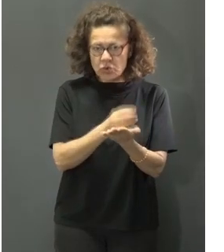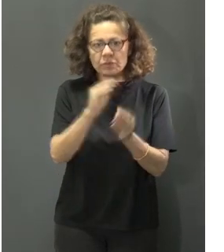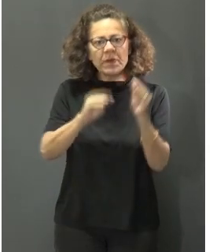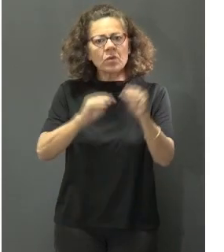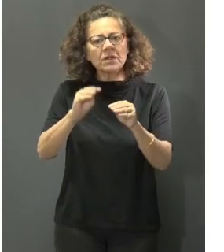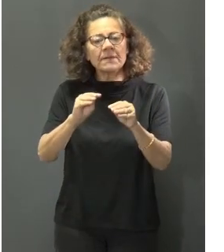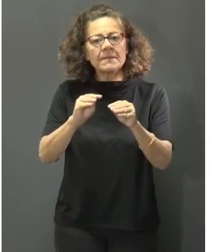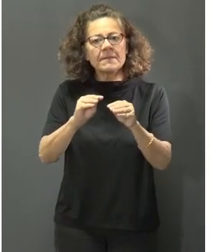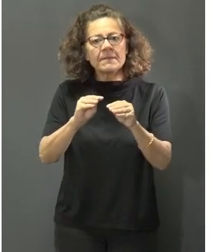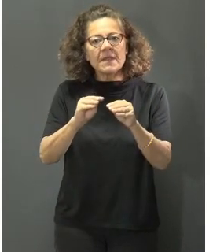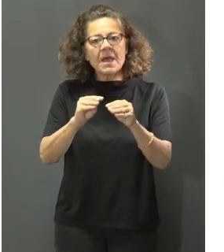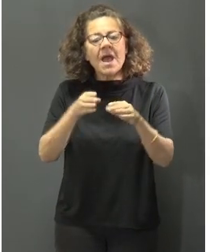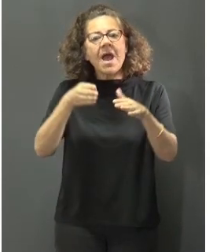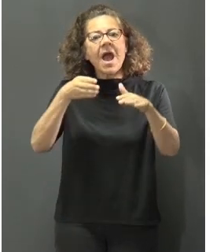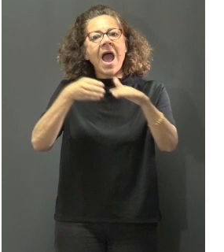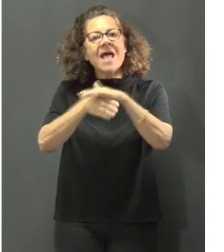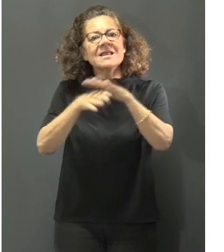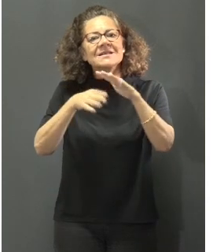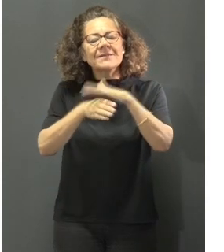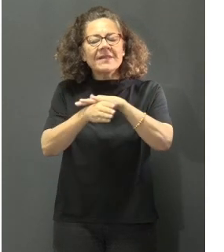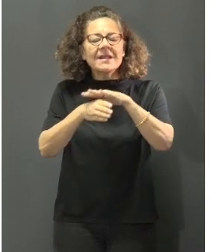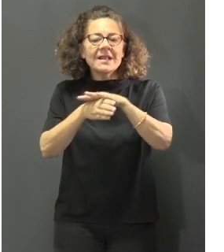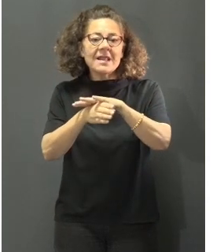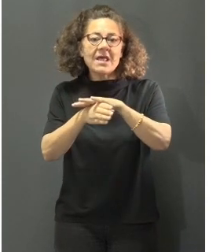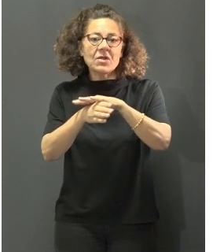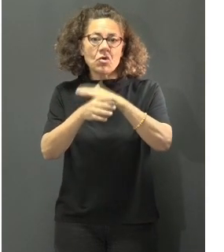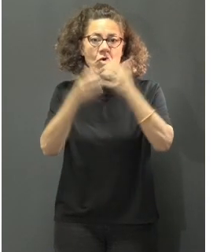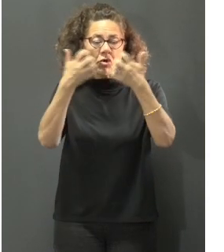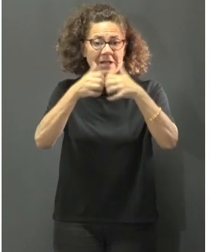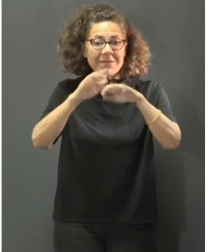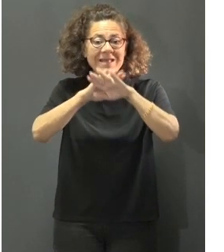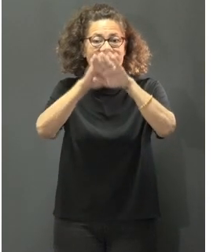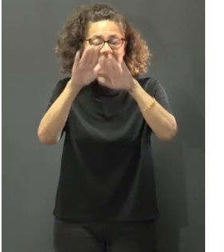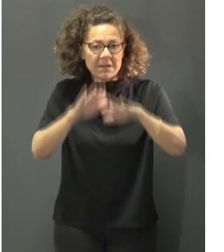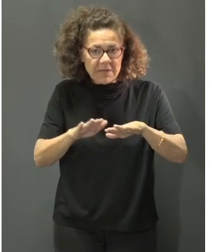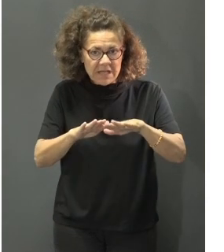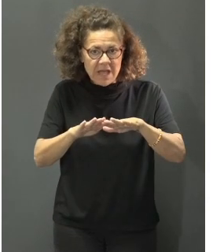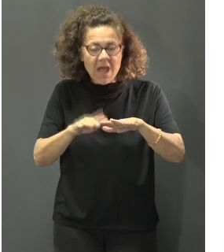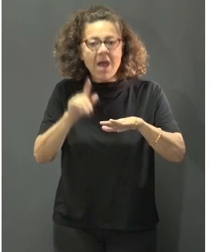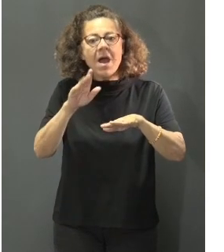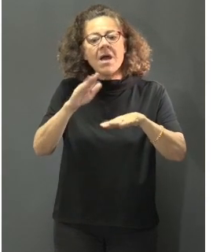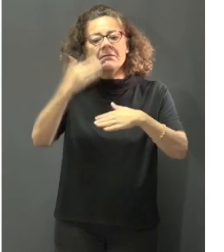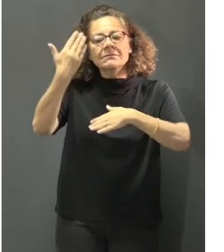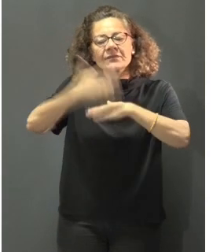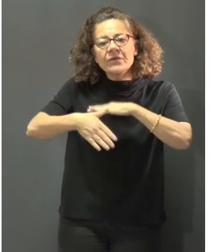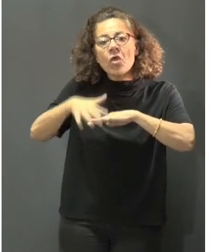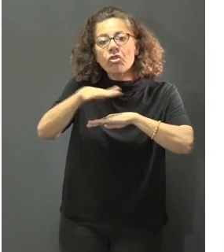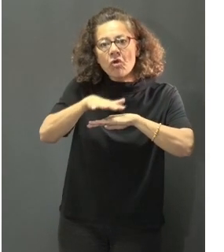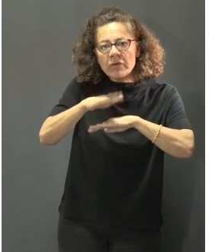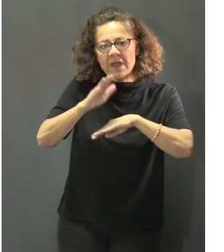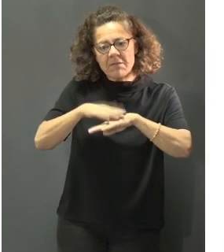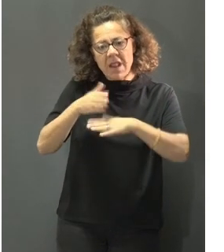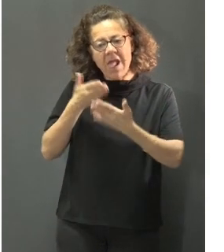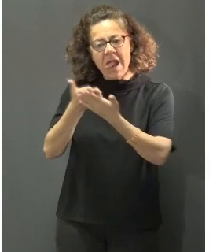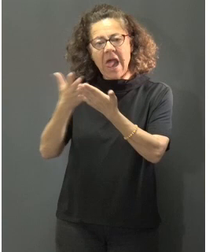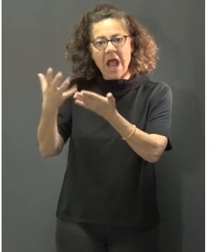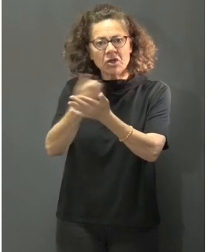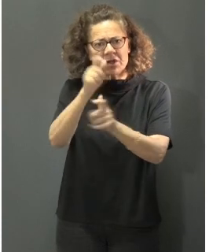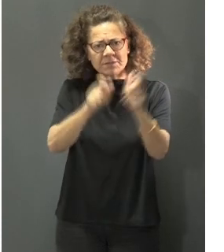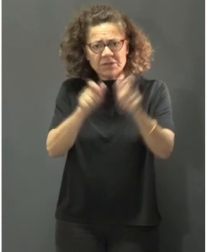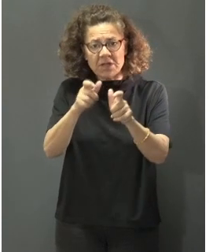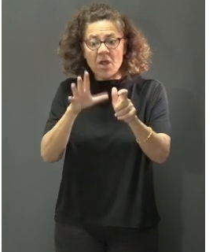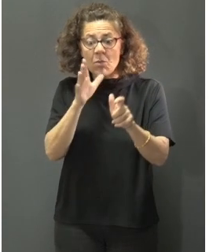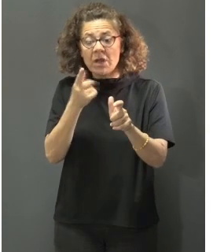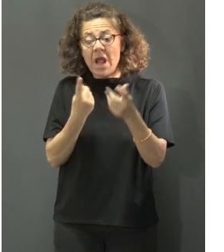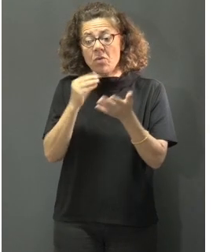¿Dónde termina la accesibilidad cognitiva y empieza el diseño pensado para todas las personas? Yo creo que hay veces como que en determinadas